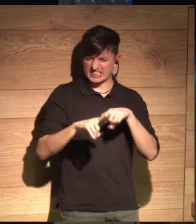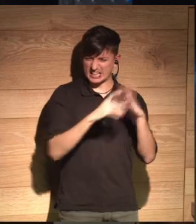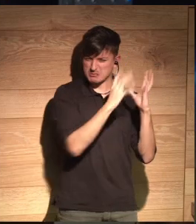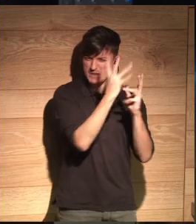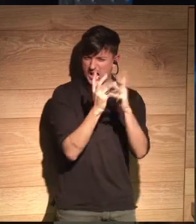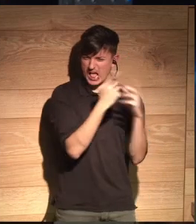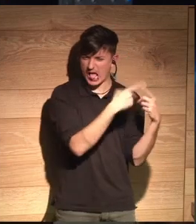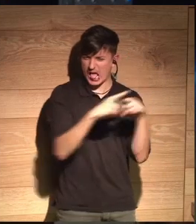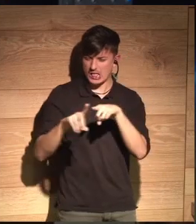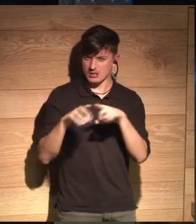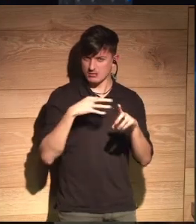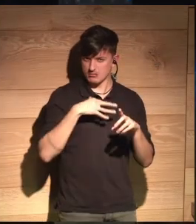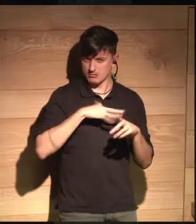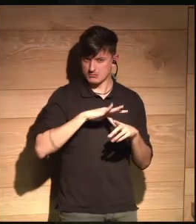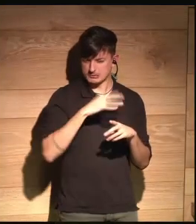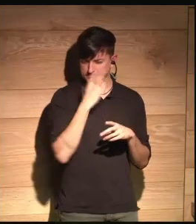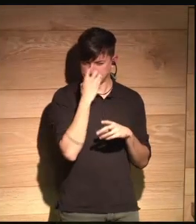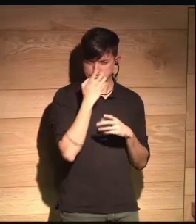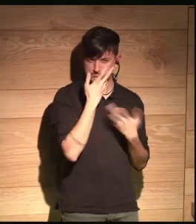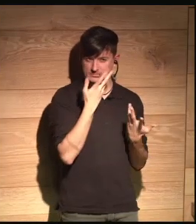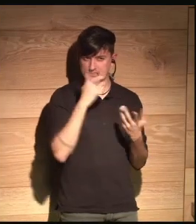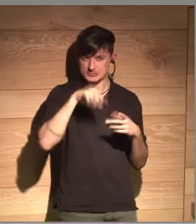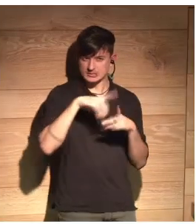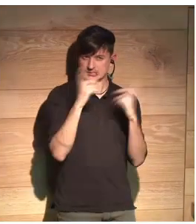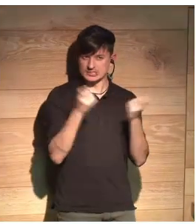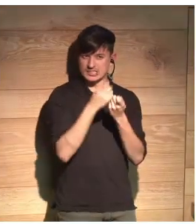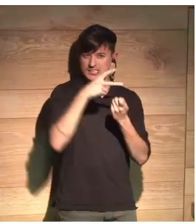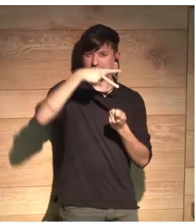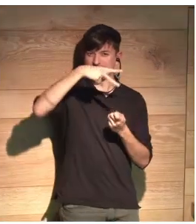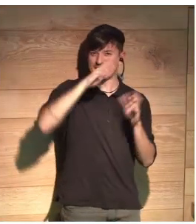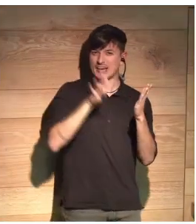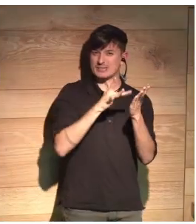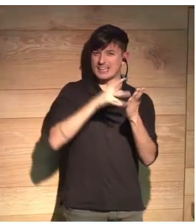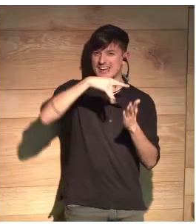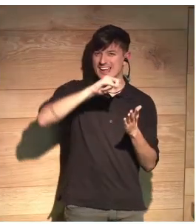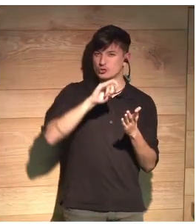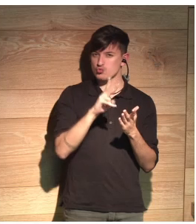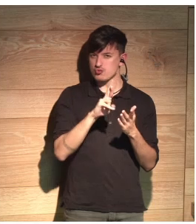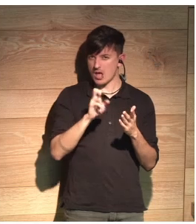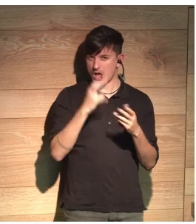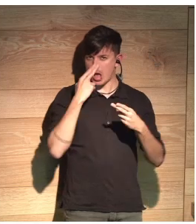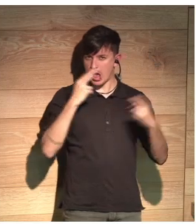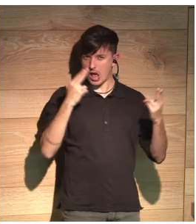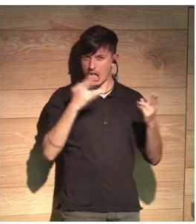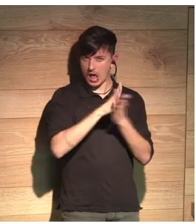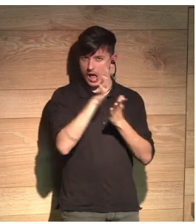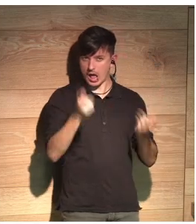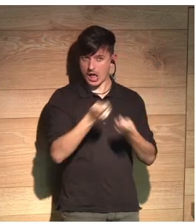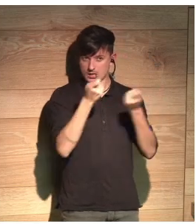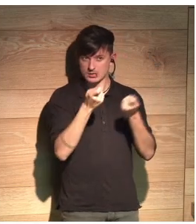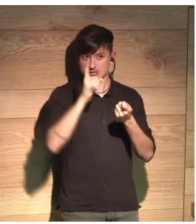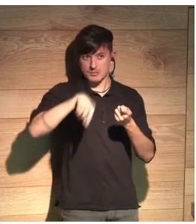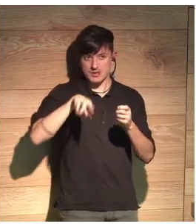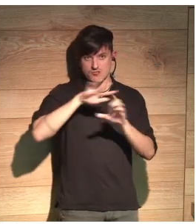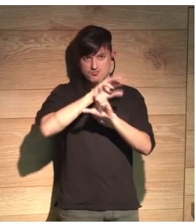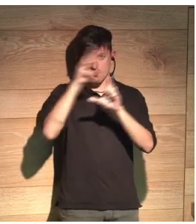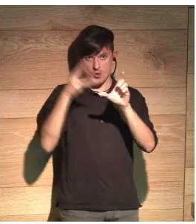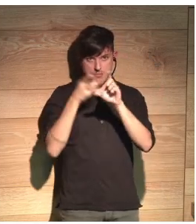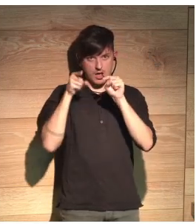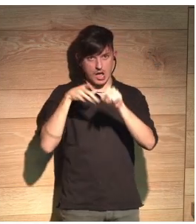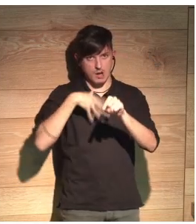y bueno lo hemos publicado en neicer también hace más o menos un año y está disponible también en nuestra página entonces otras cosas